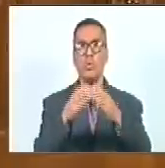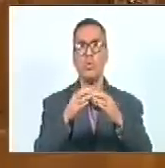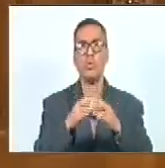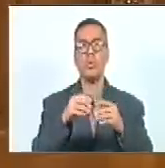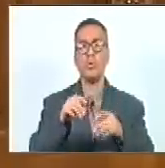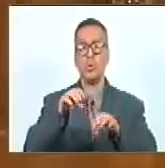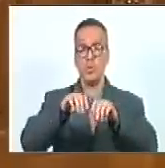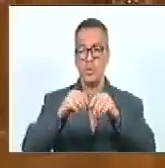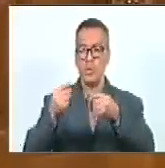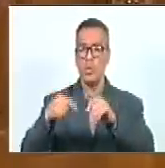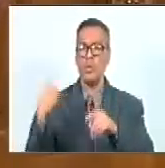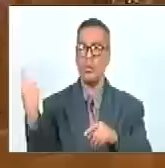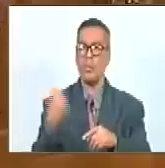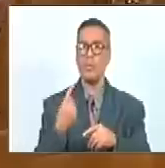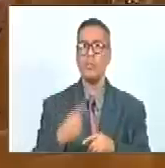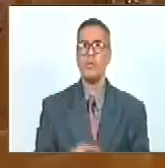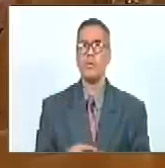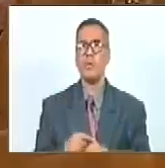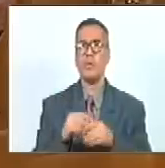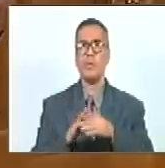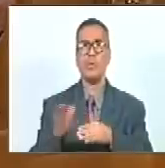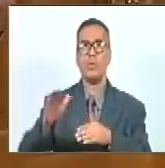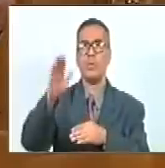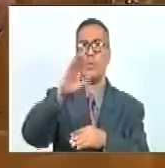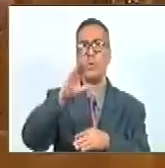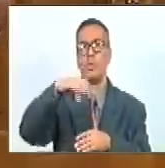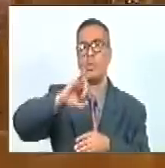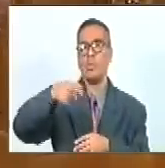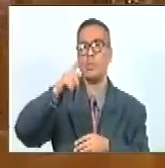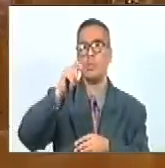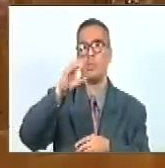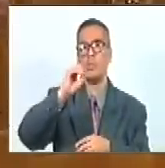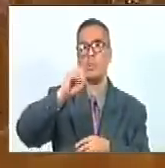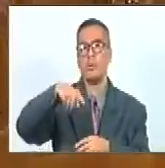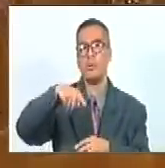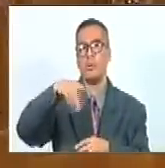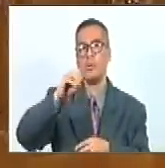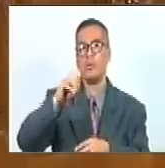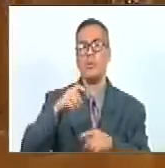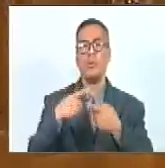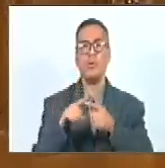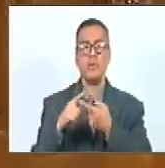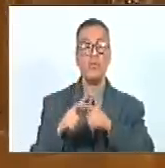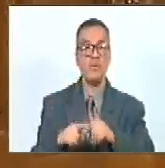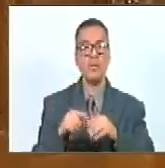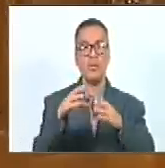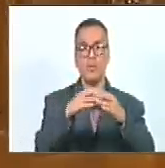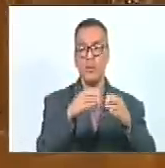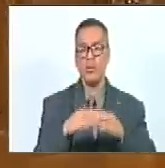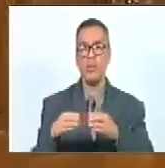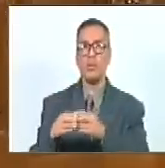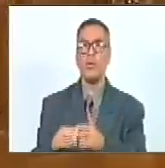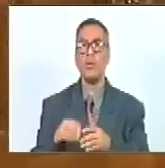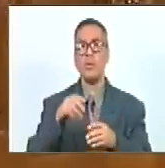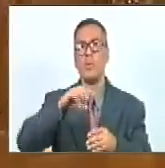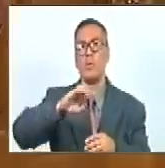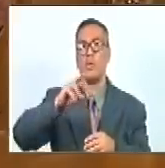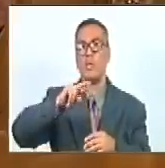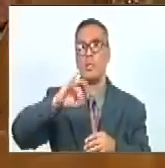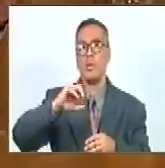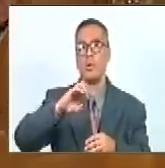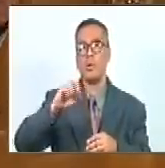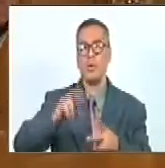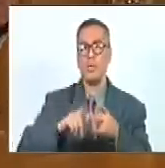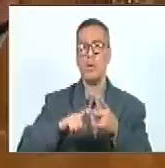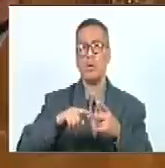verduras traídas de las montañas de Guatopo, además de otros productos como la guaracara,